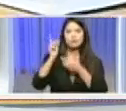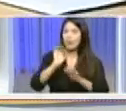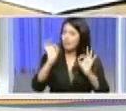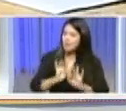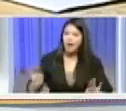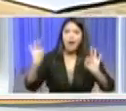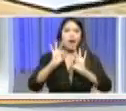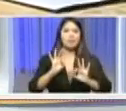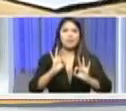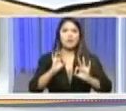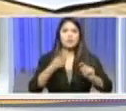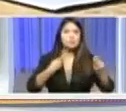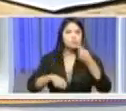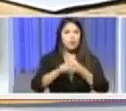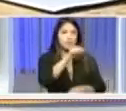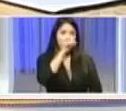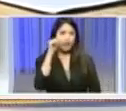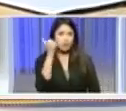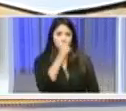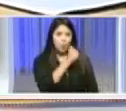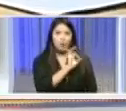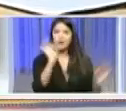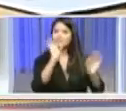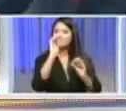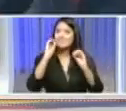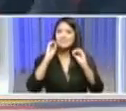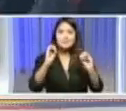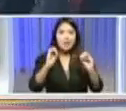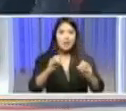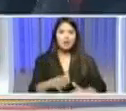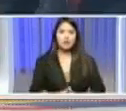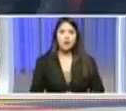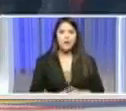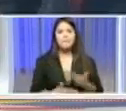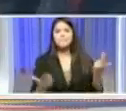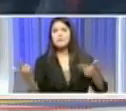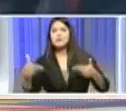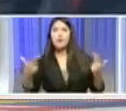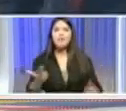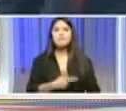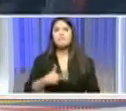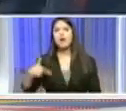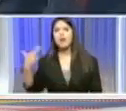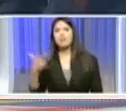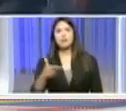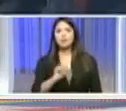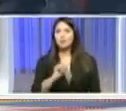sin tráfico de droga, sin el pistoleo y el malandreo,